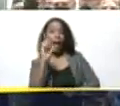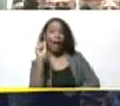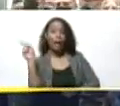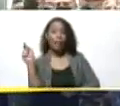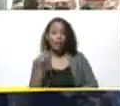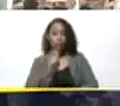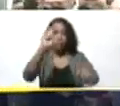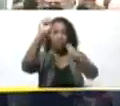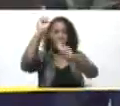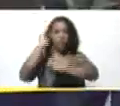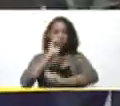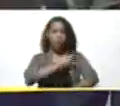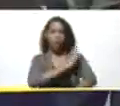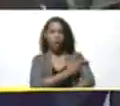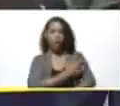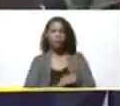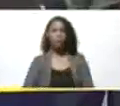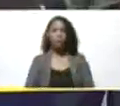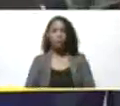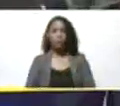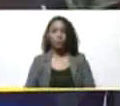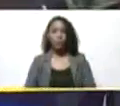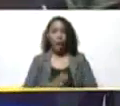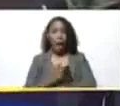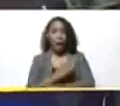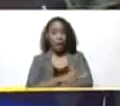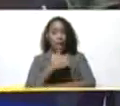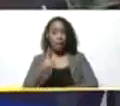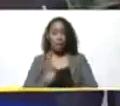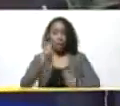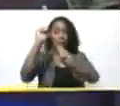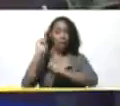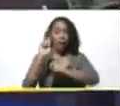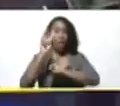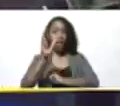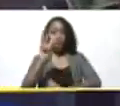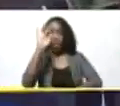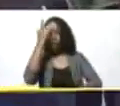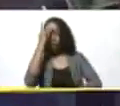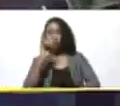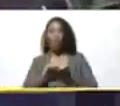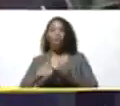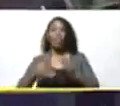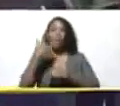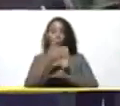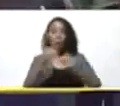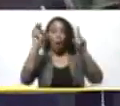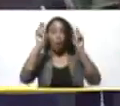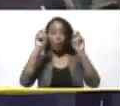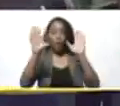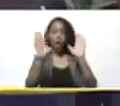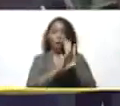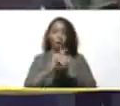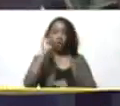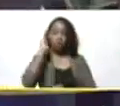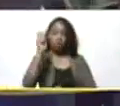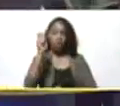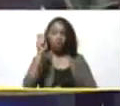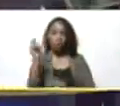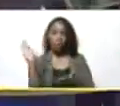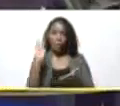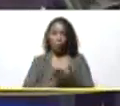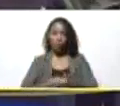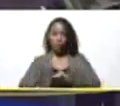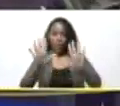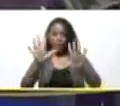asumió el poder. Antes se asumía el 2 de febrero. Luego con la nueva constitución se puso el